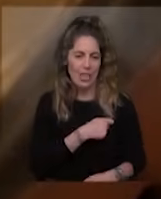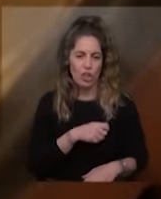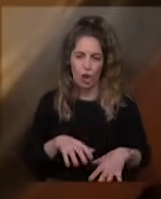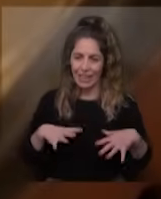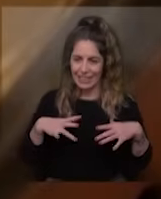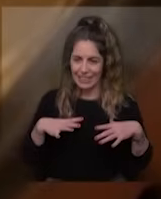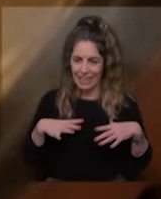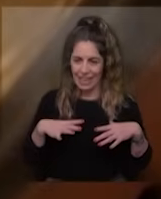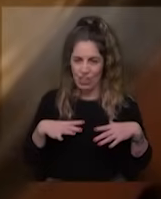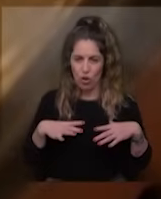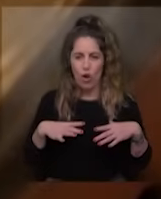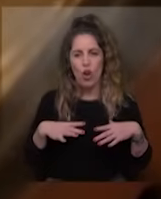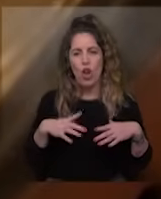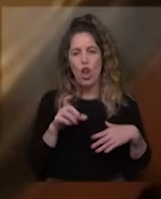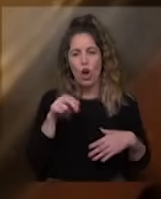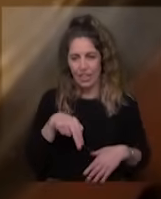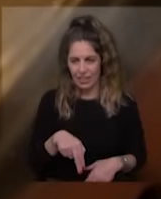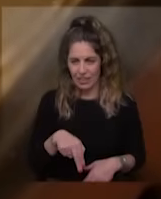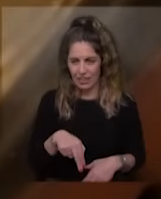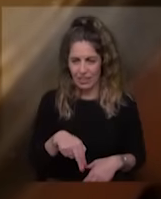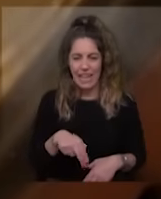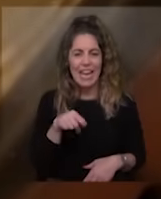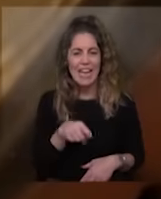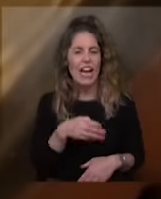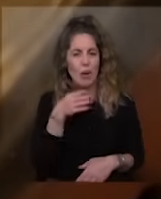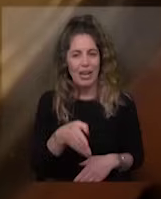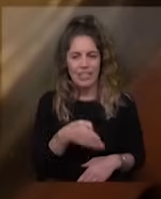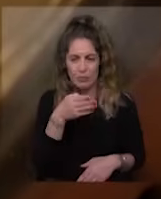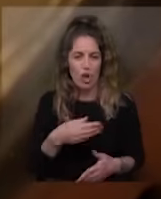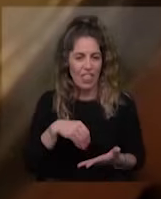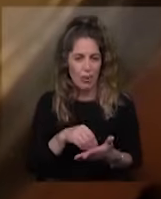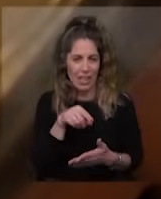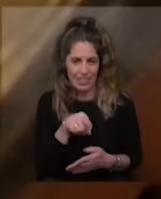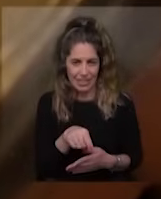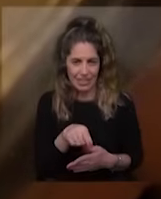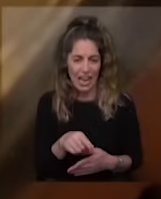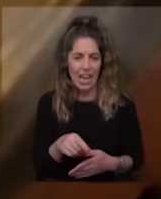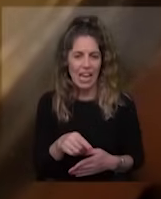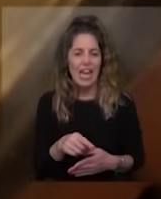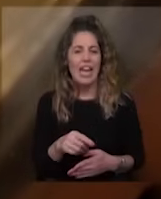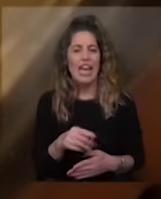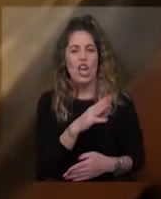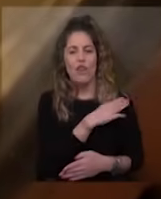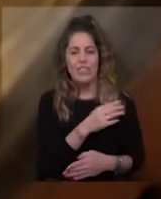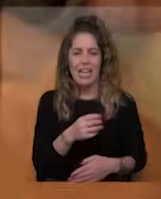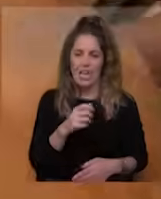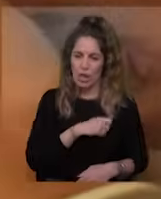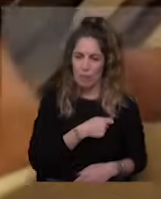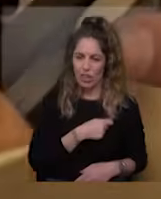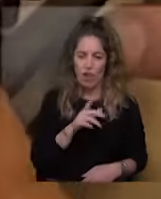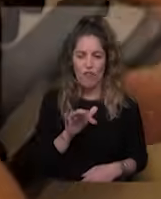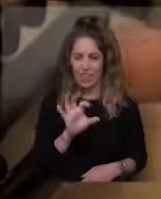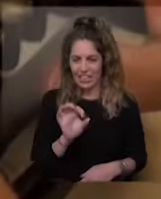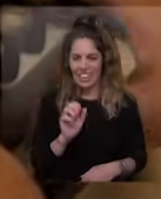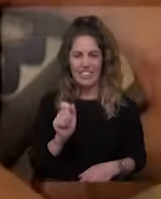Jorge gr Loren en la que participaron además de este El oficial Inspector Pedro Fleitas quien trabaja en